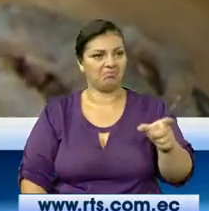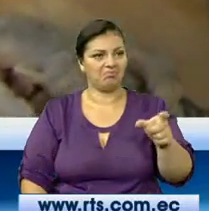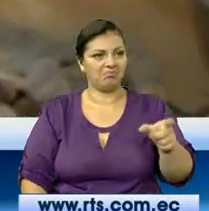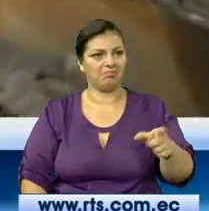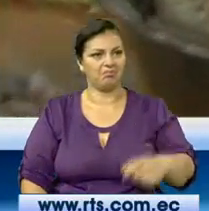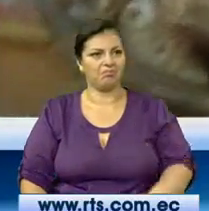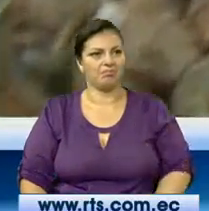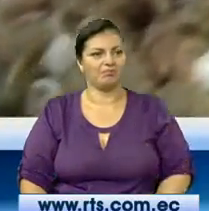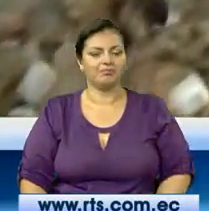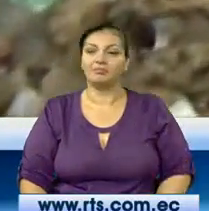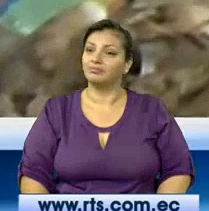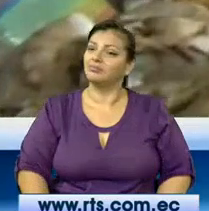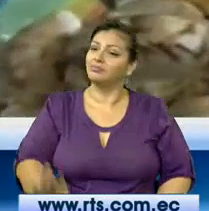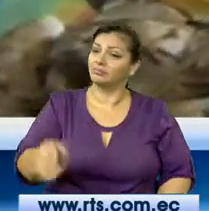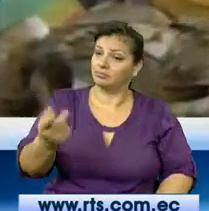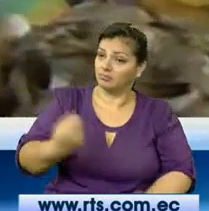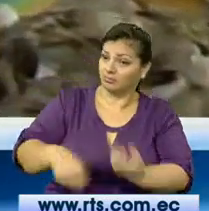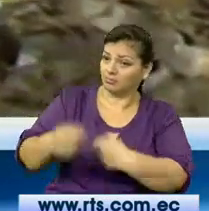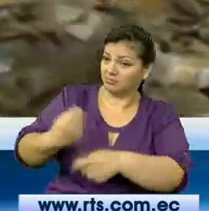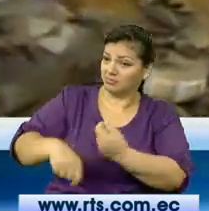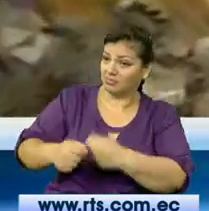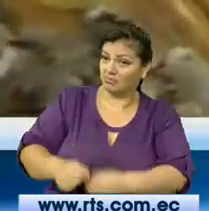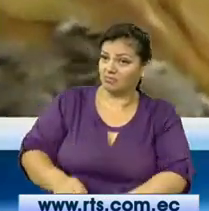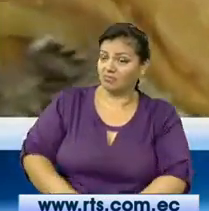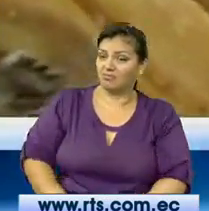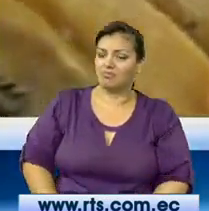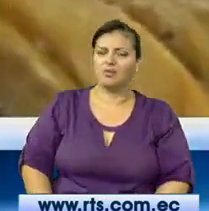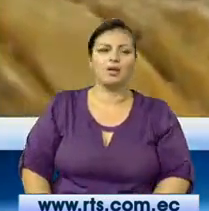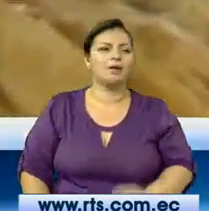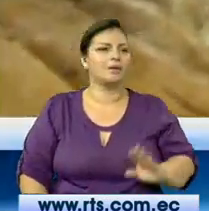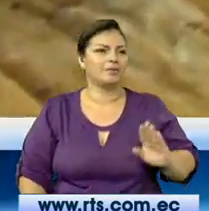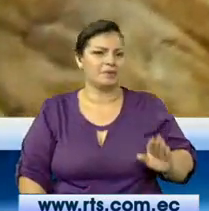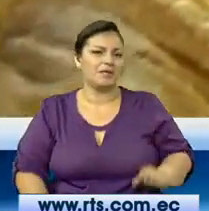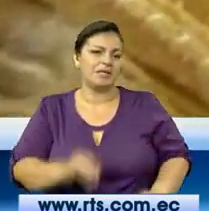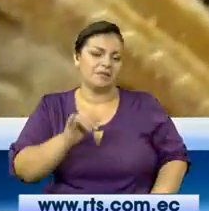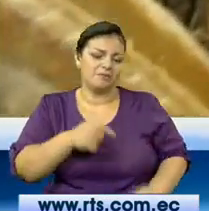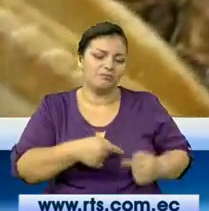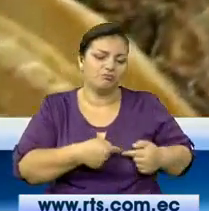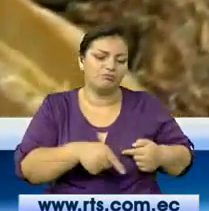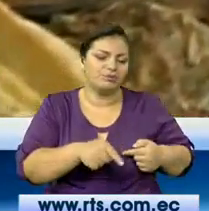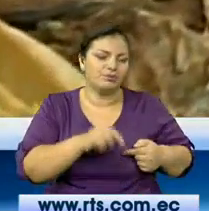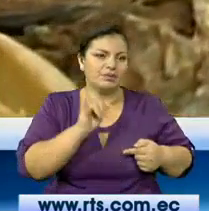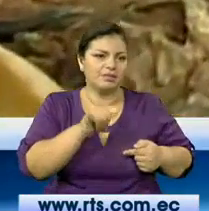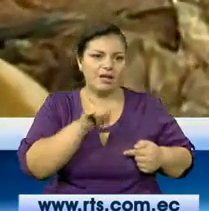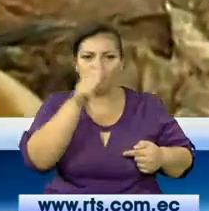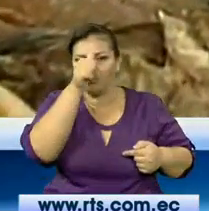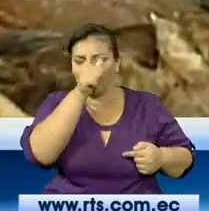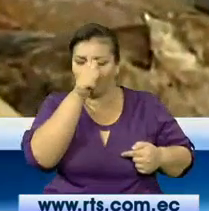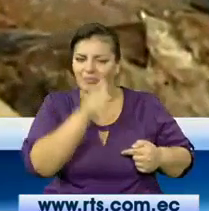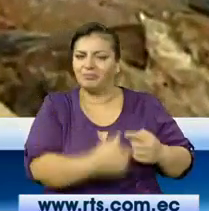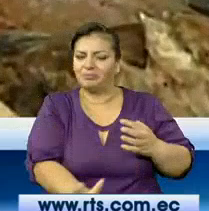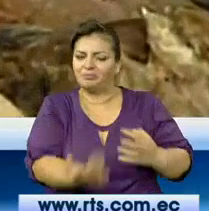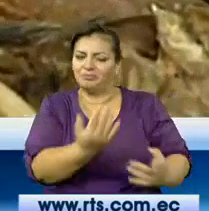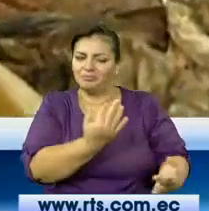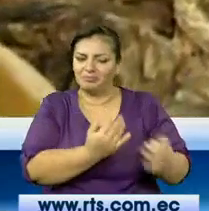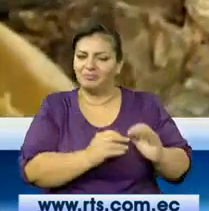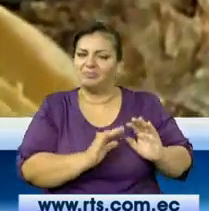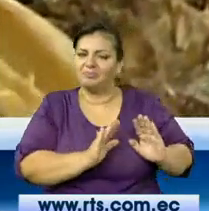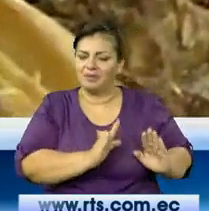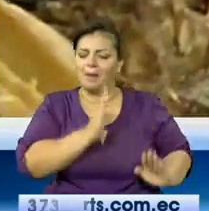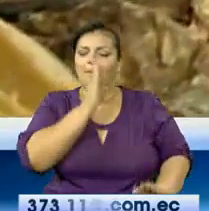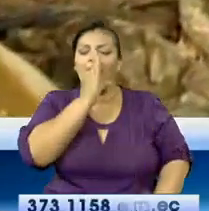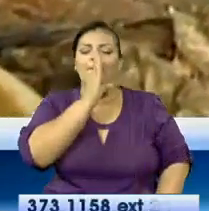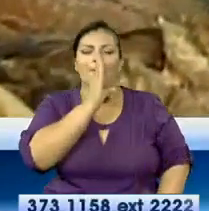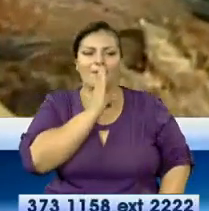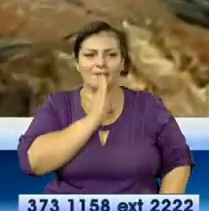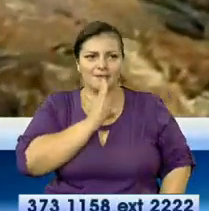cómo le está yendo la venta todavía no despega No todavía no este fin de semana sí tod mido momento Claro que sí miren tiene el